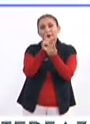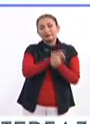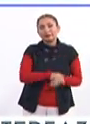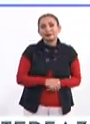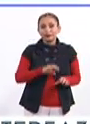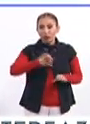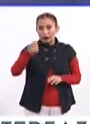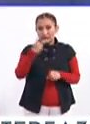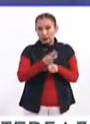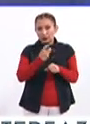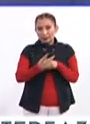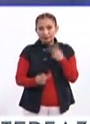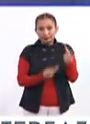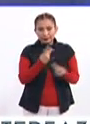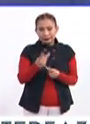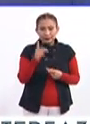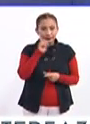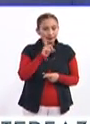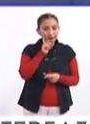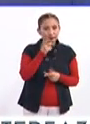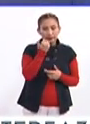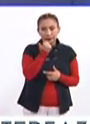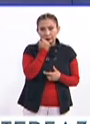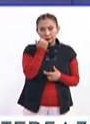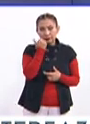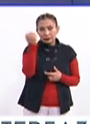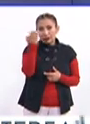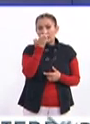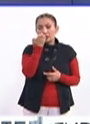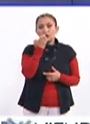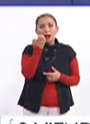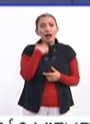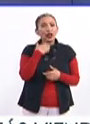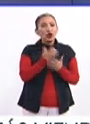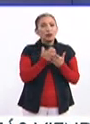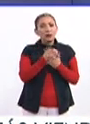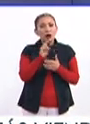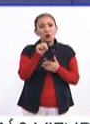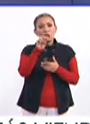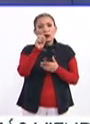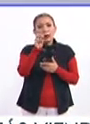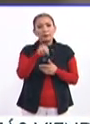sin duda. Vamos a ver la segunda pregunta de esta joven estudiante de la Facultad de Economía de la UNAM.